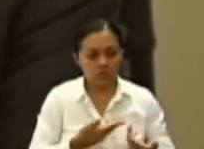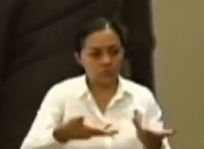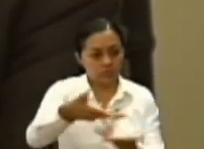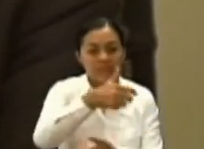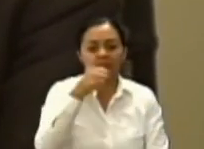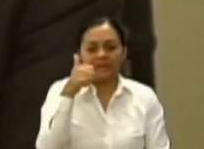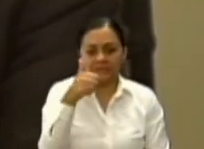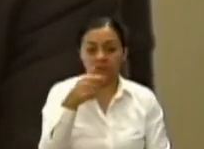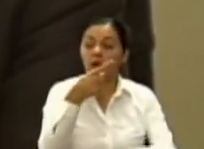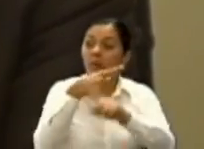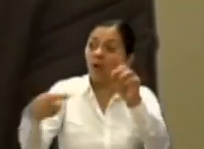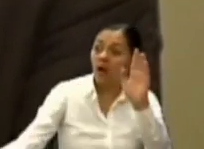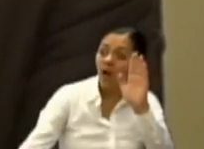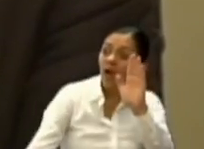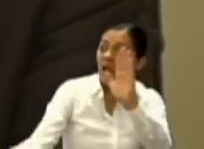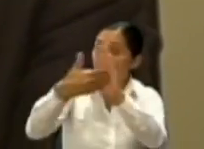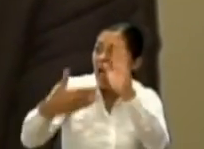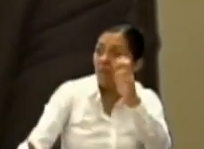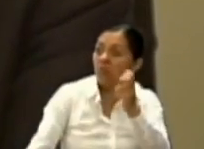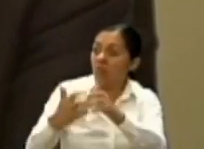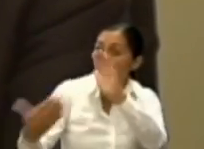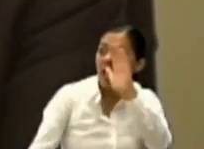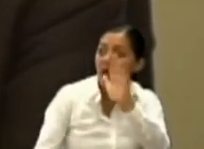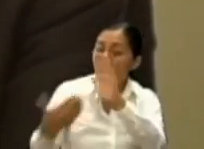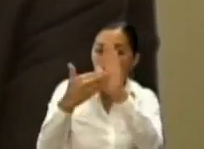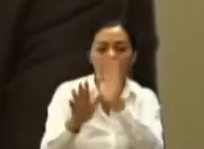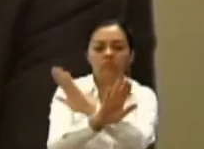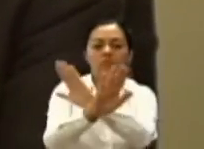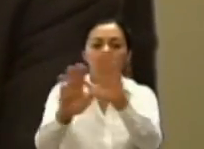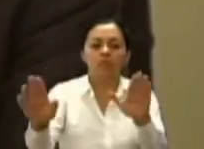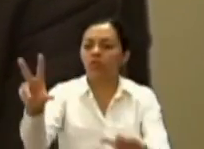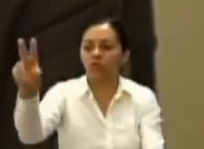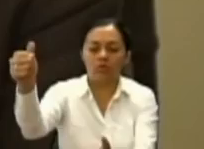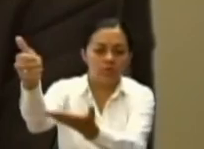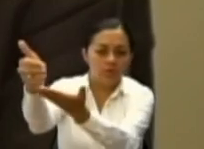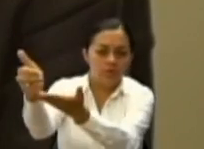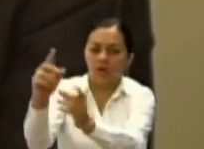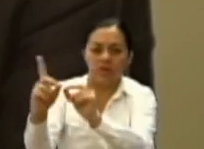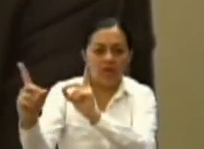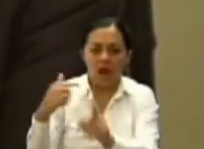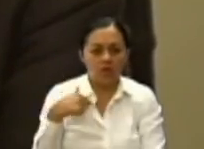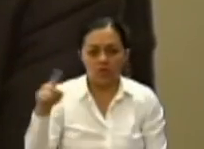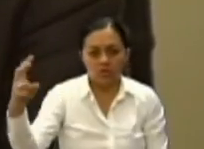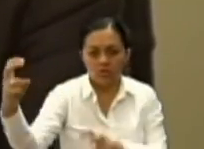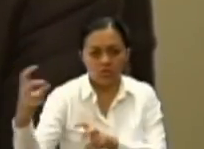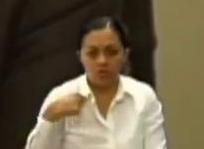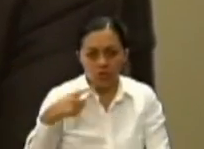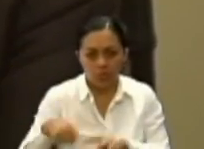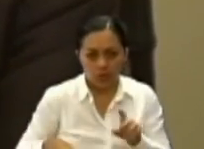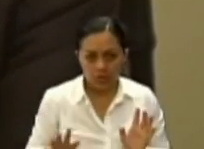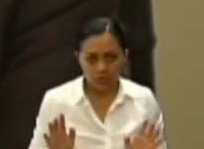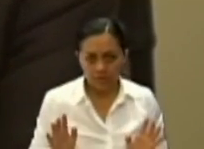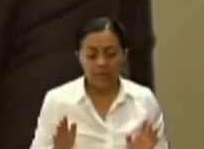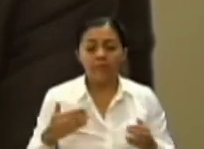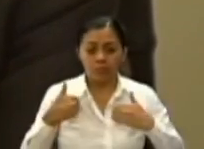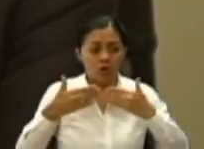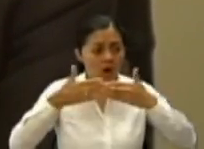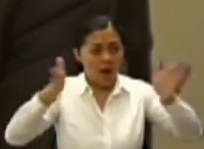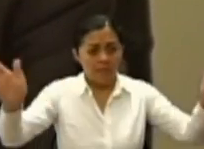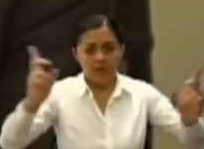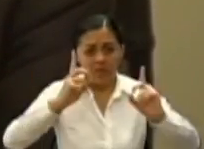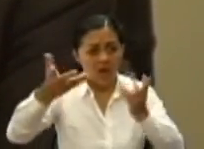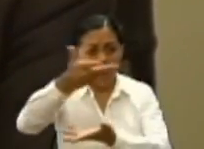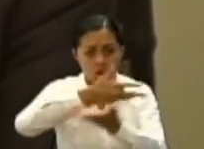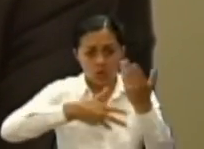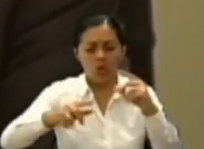importa incendiar el país parcialmente a unos votitos para las próximas elecciones presidenciales entonces nosotros hemos abierto el diálogo el más amplio diálogo